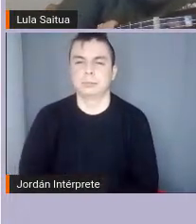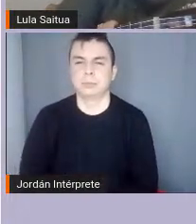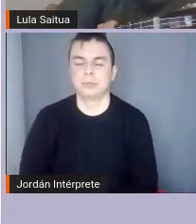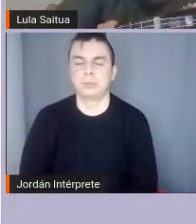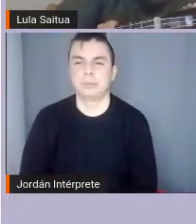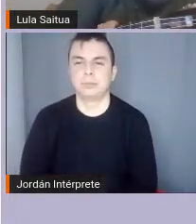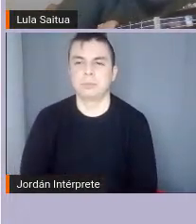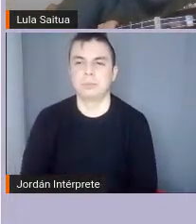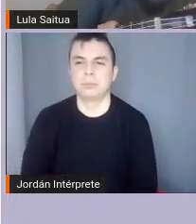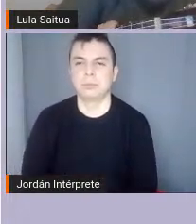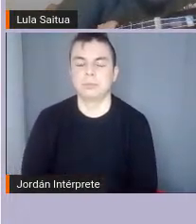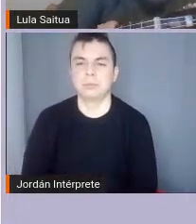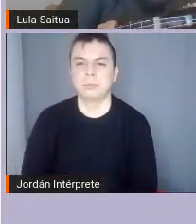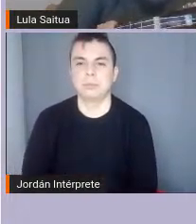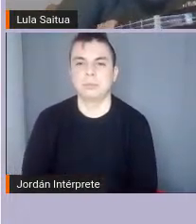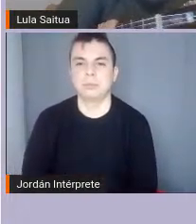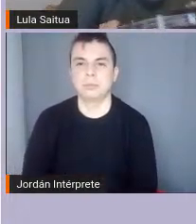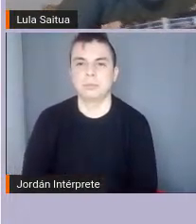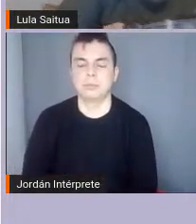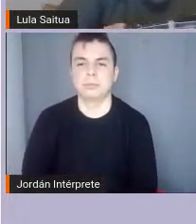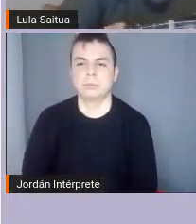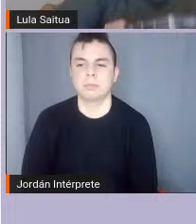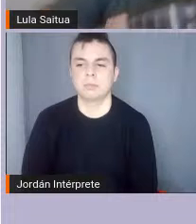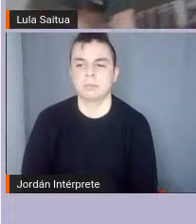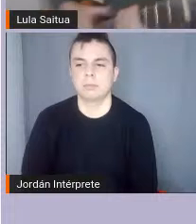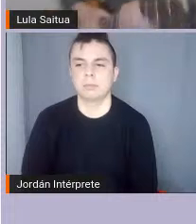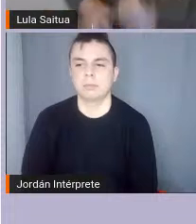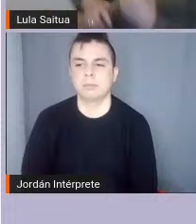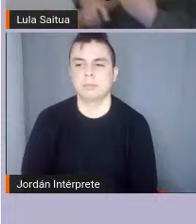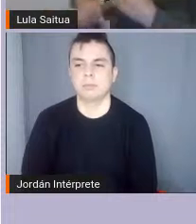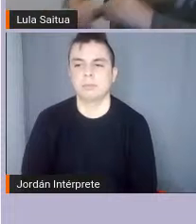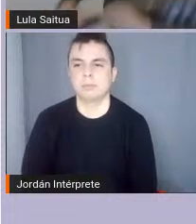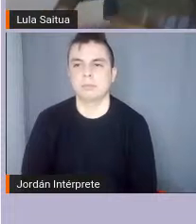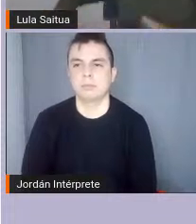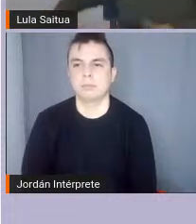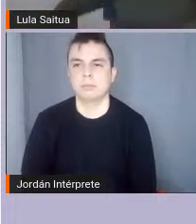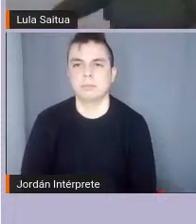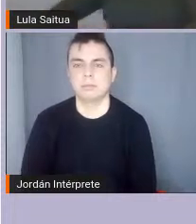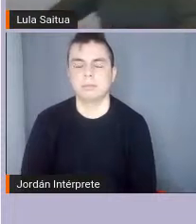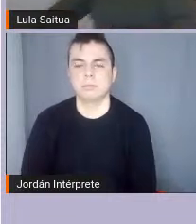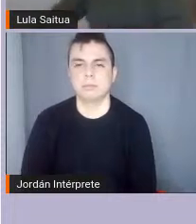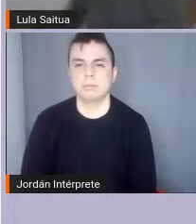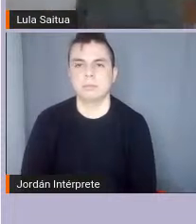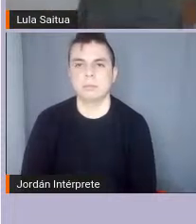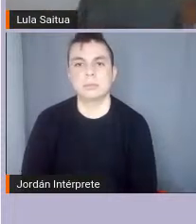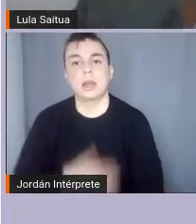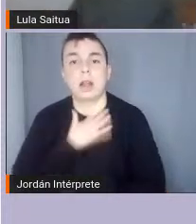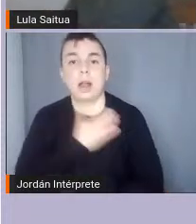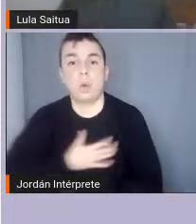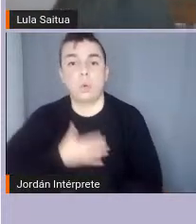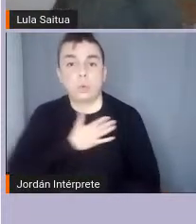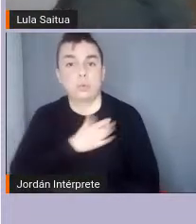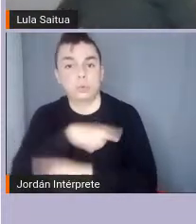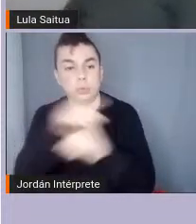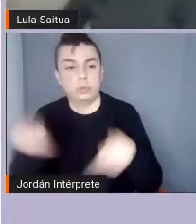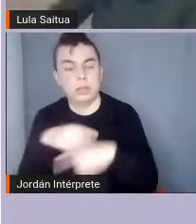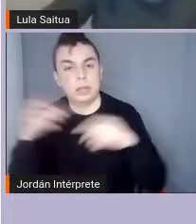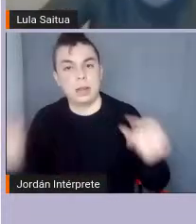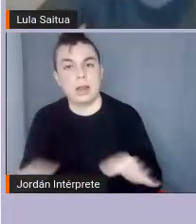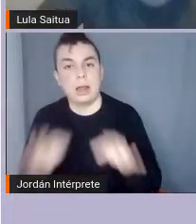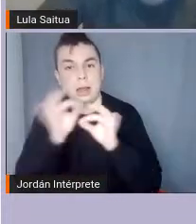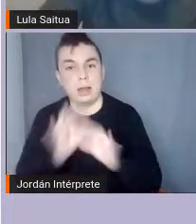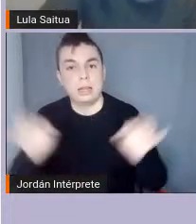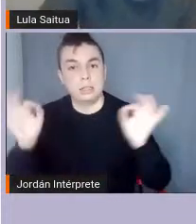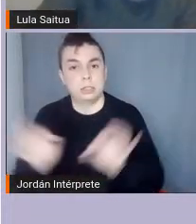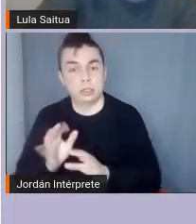podemos salir de la partitura. Muy bien. ¿Les gustó la canción? Es muy linda, ¿no